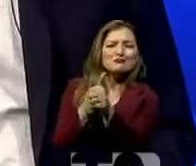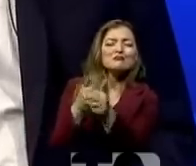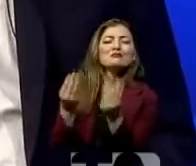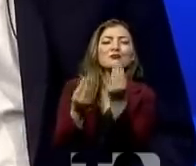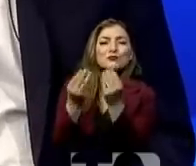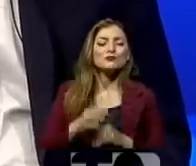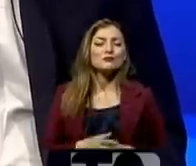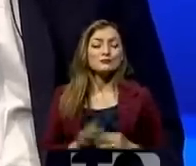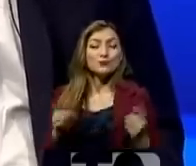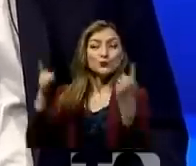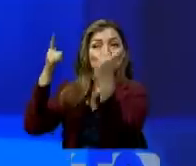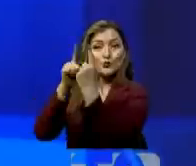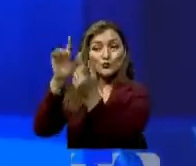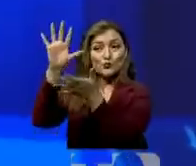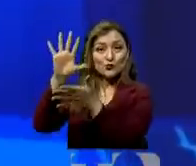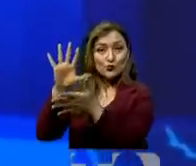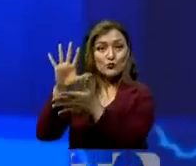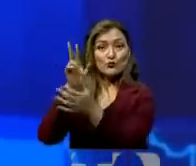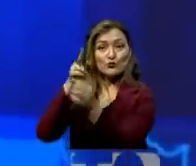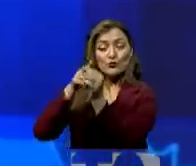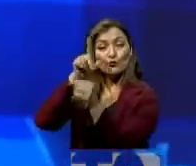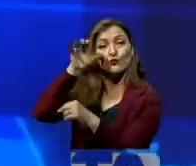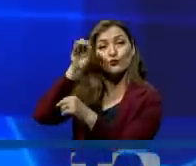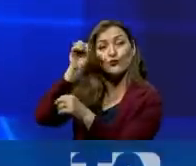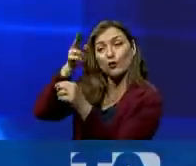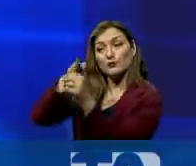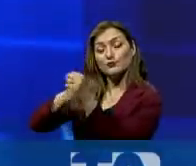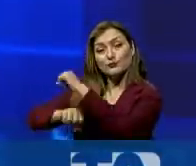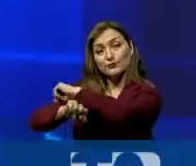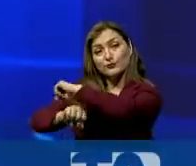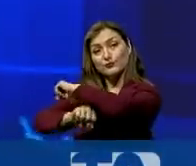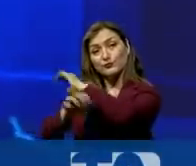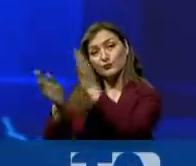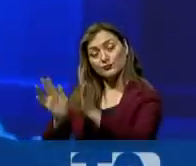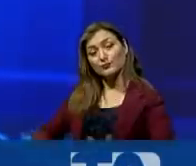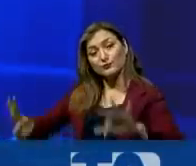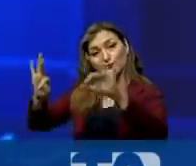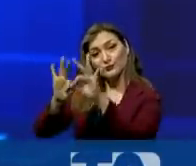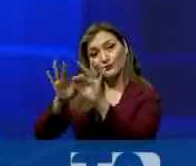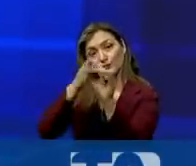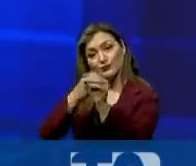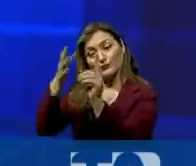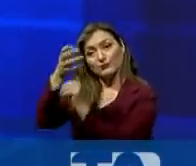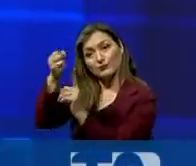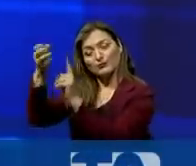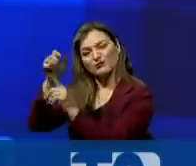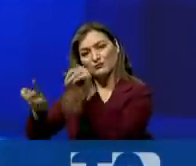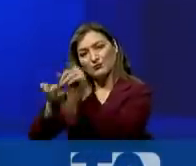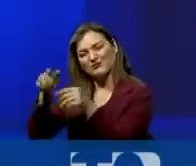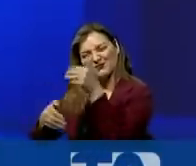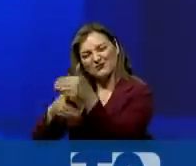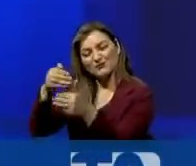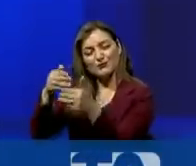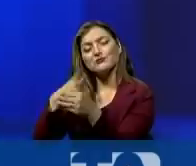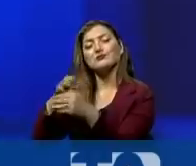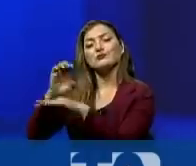la cumbre de las américas y la participación del presidente lazo entre ella es fundamental para cumplir ciertos objetivos que tiene el ecuador uno